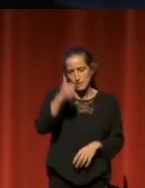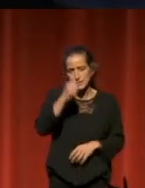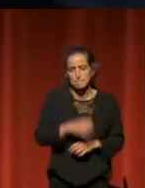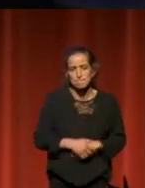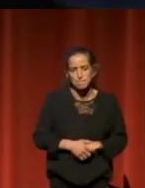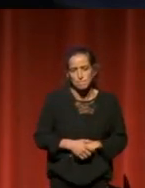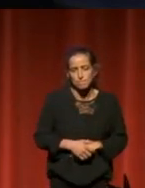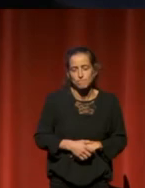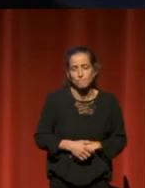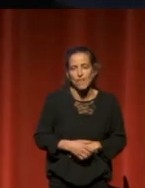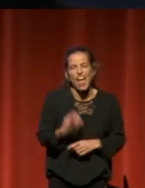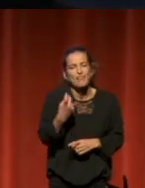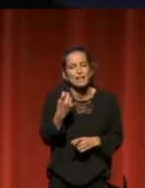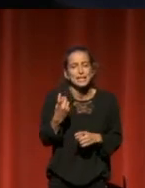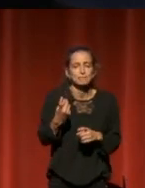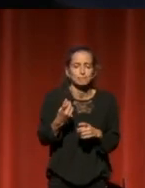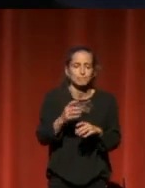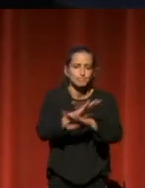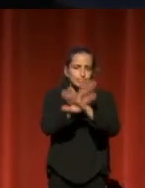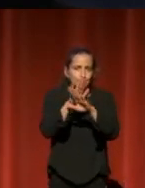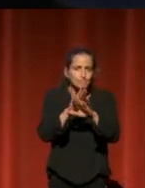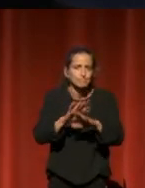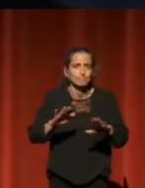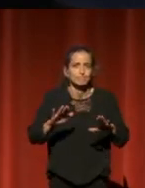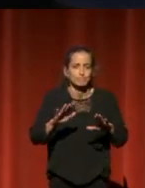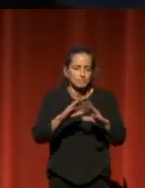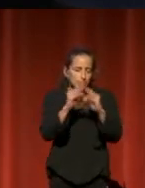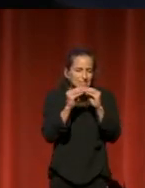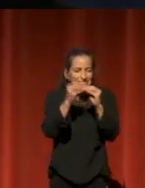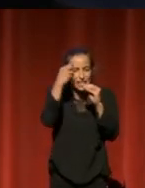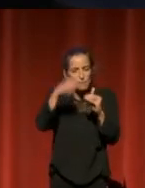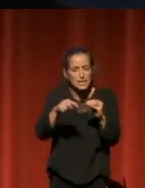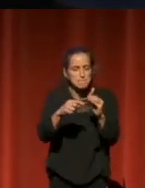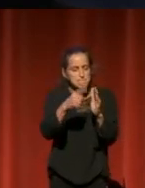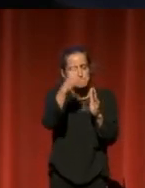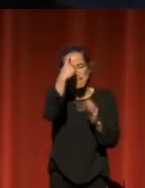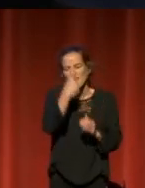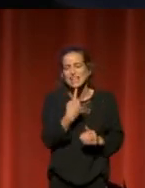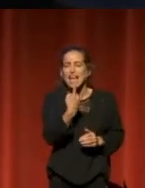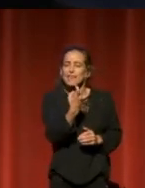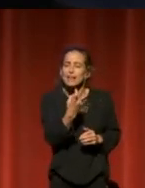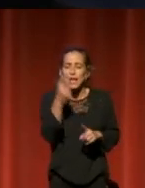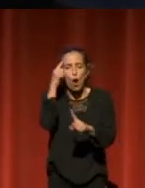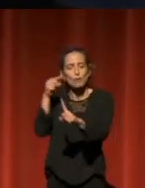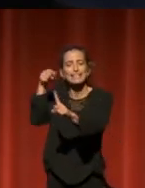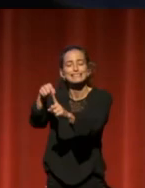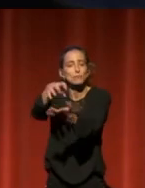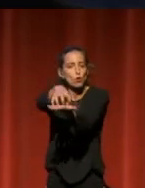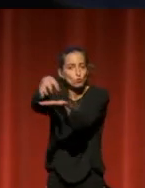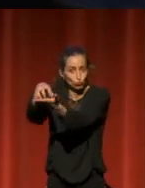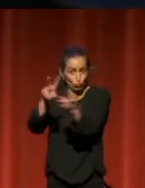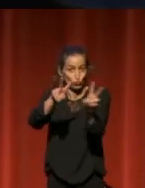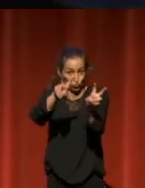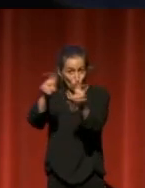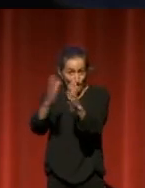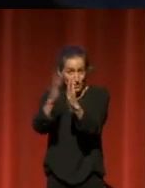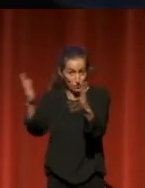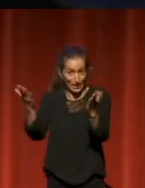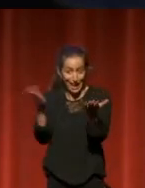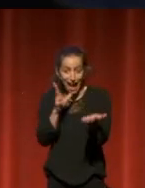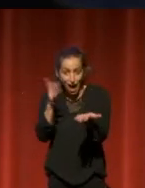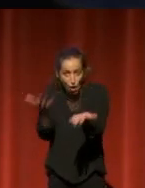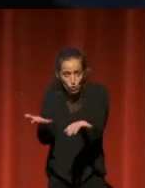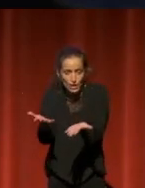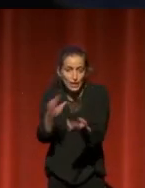unos perfiles que permitan abordar las nuevas necesidades de las bibliotecas en este momento, las